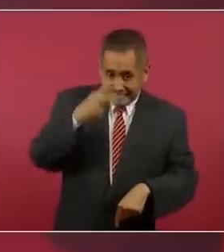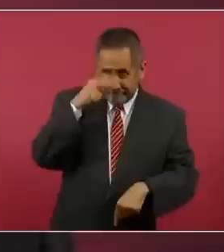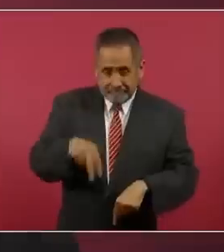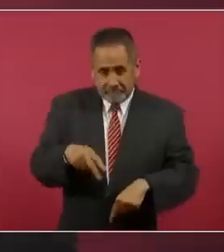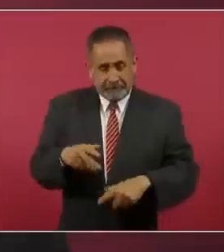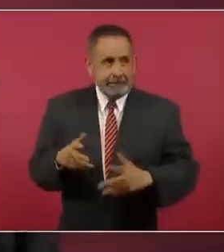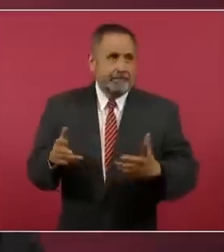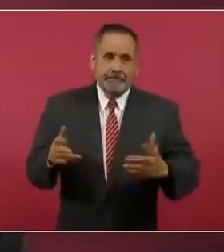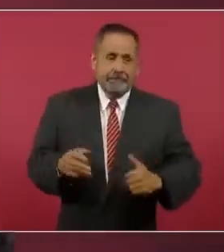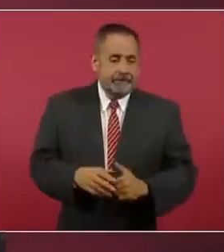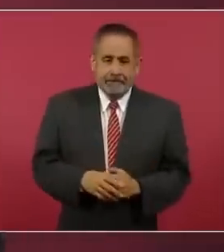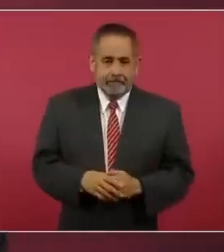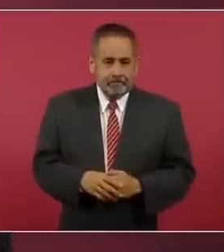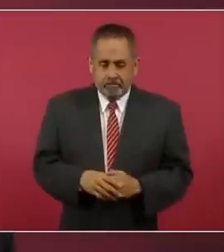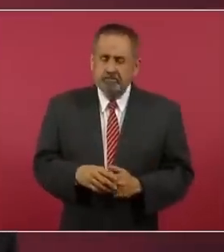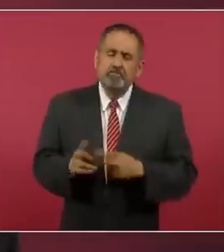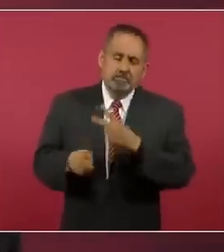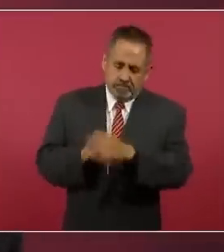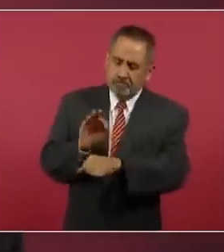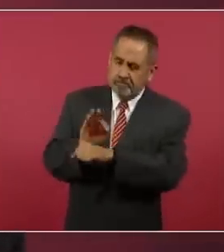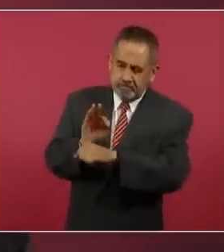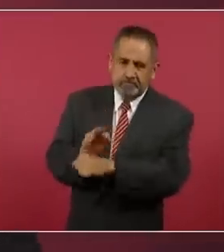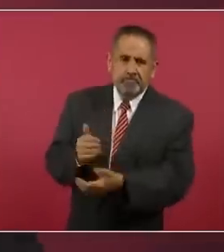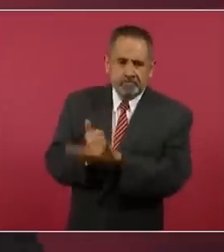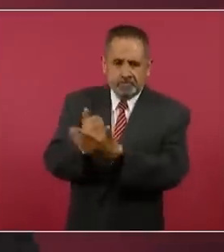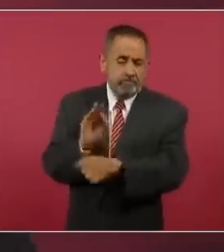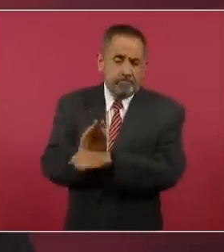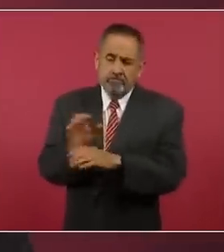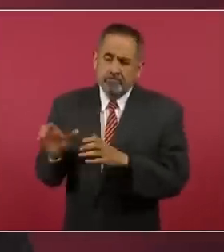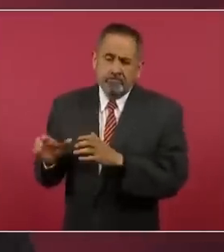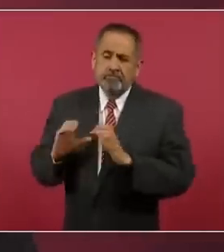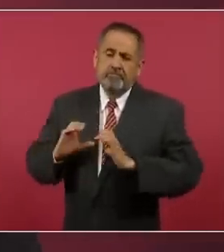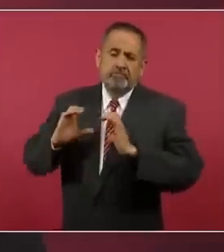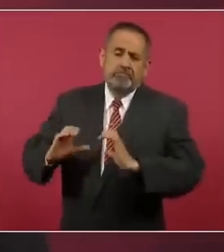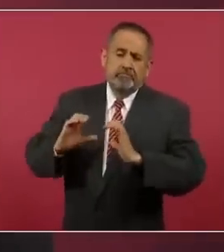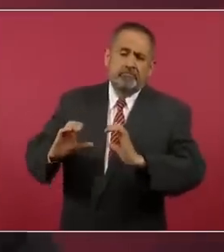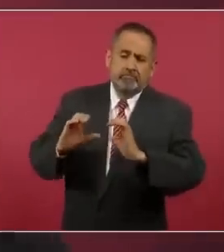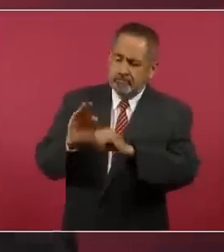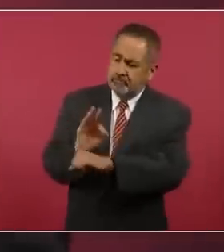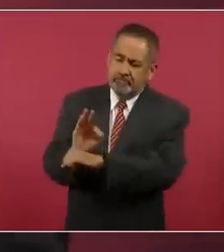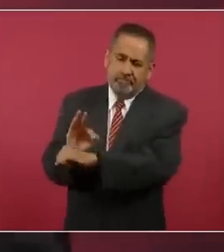decirles que los vamos a proteger, a cuidar.